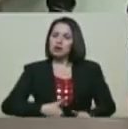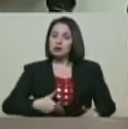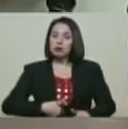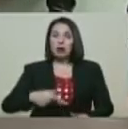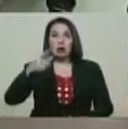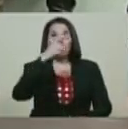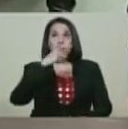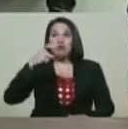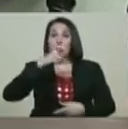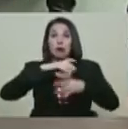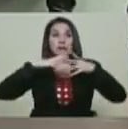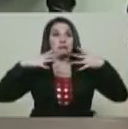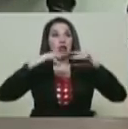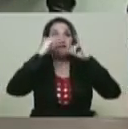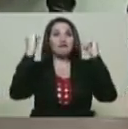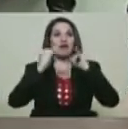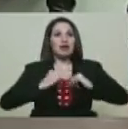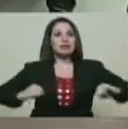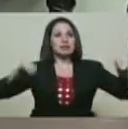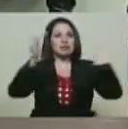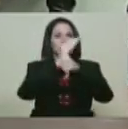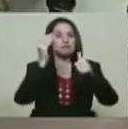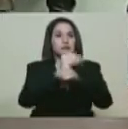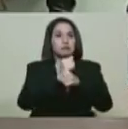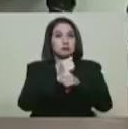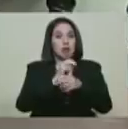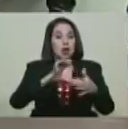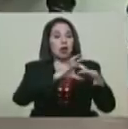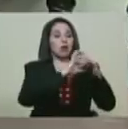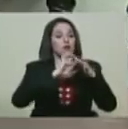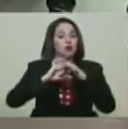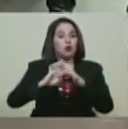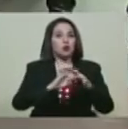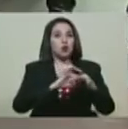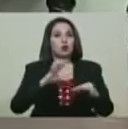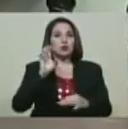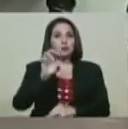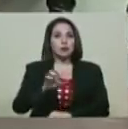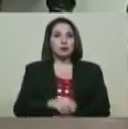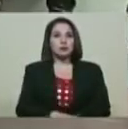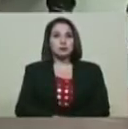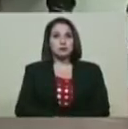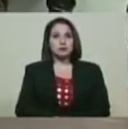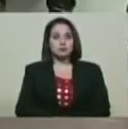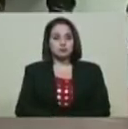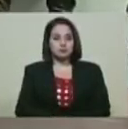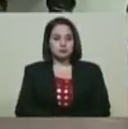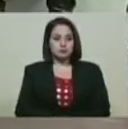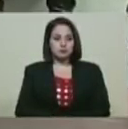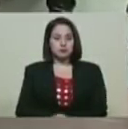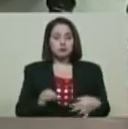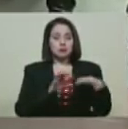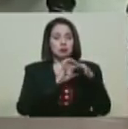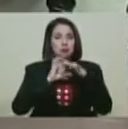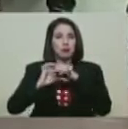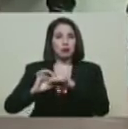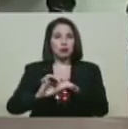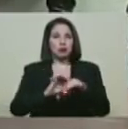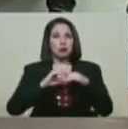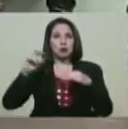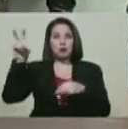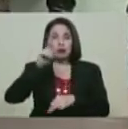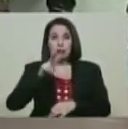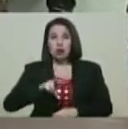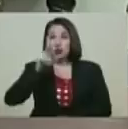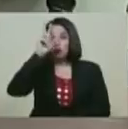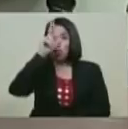grandes objetivos, de la felicidad, de la cohesión, de la unión del país, de la unión de los venezolanos, porque estamos todos los